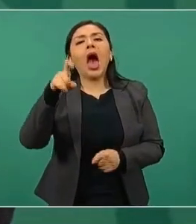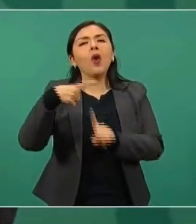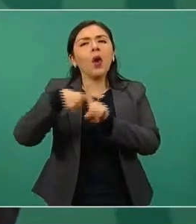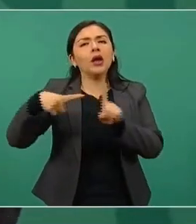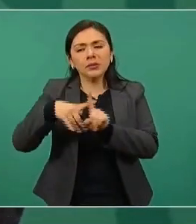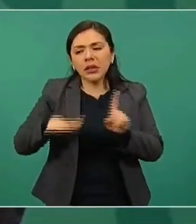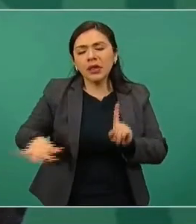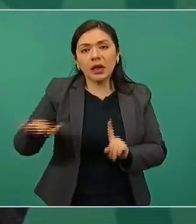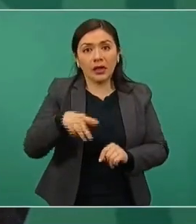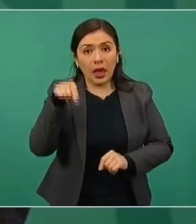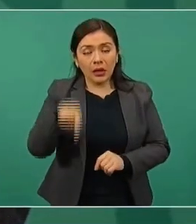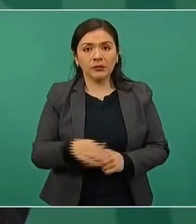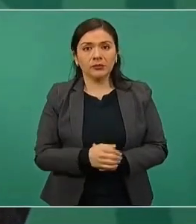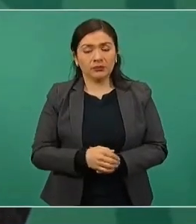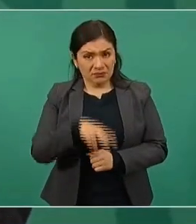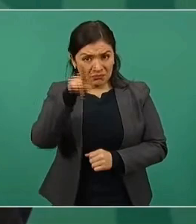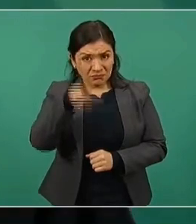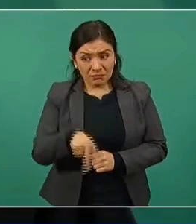inmediato porque